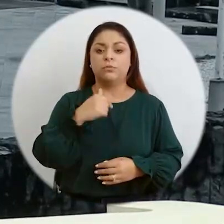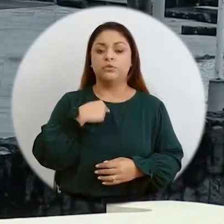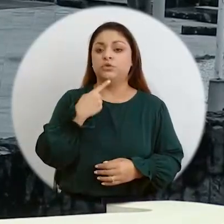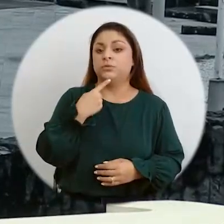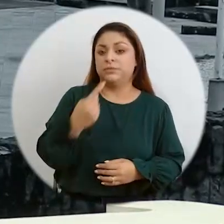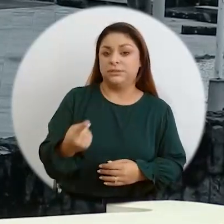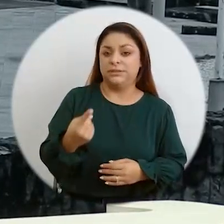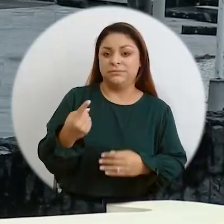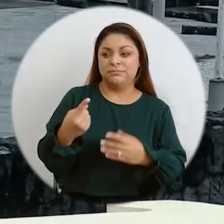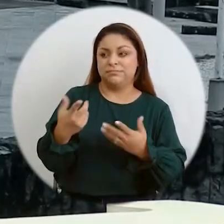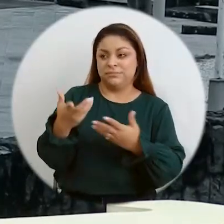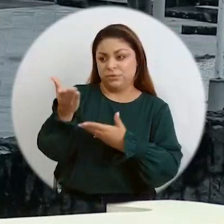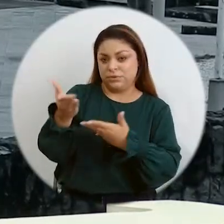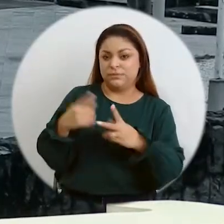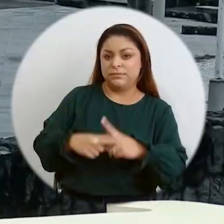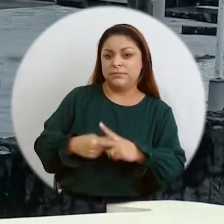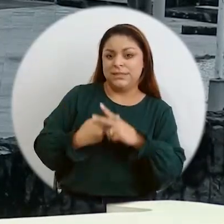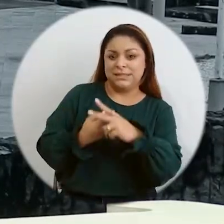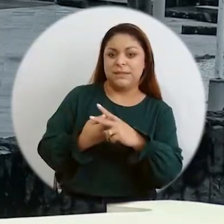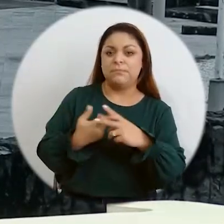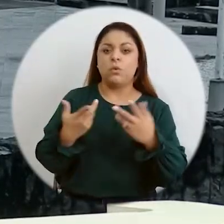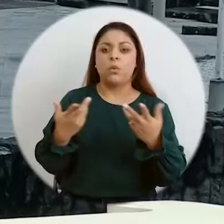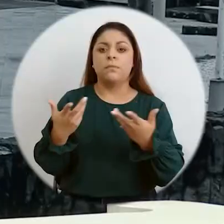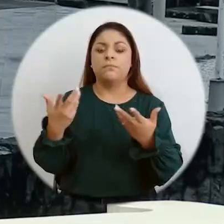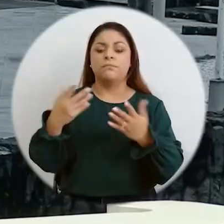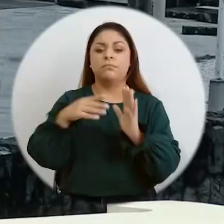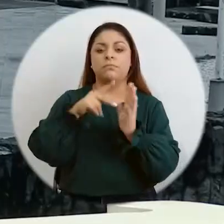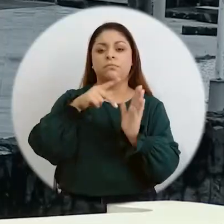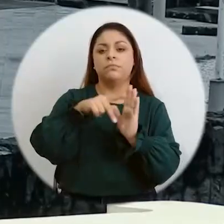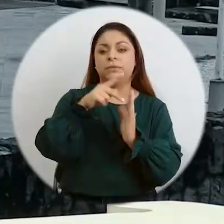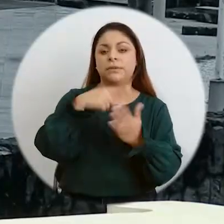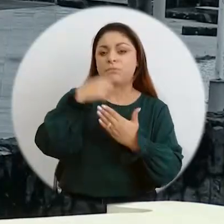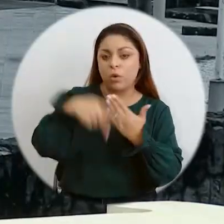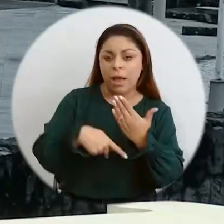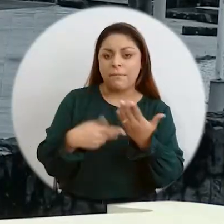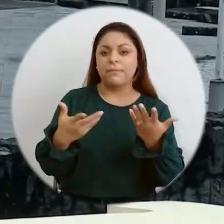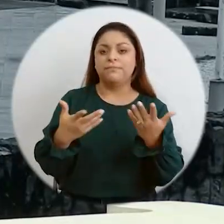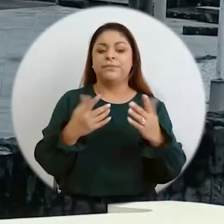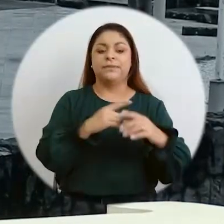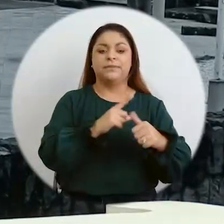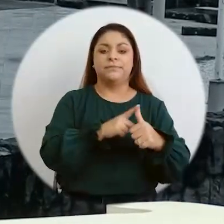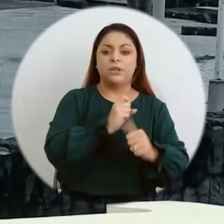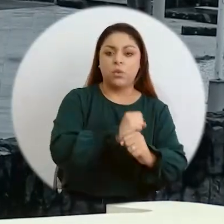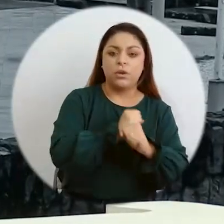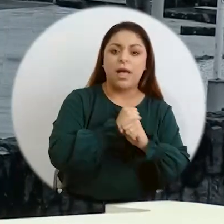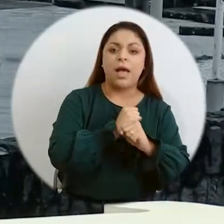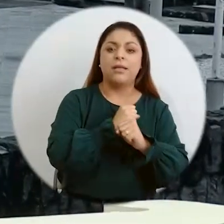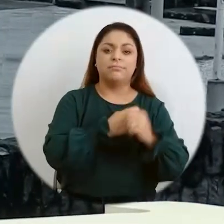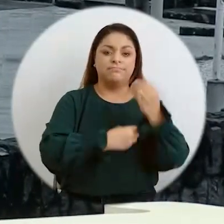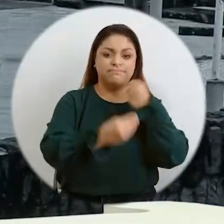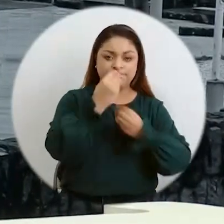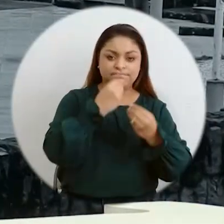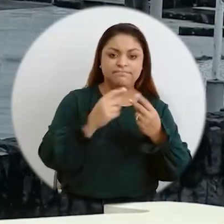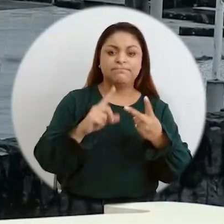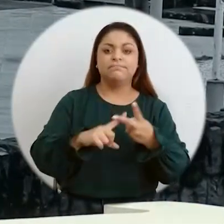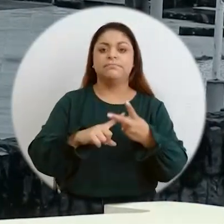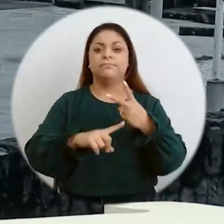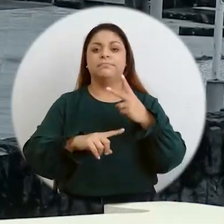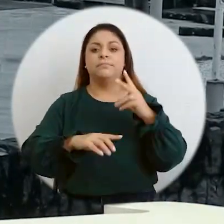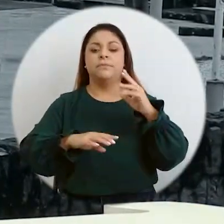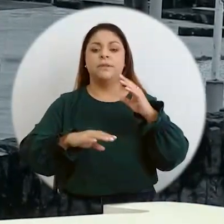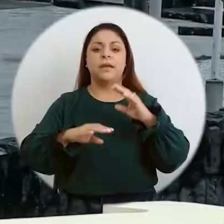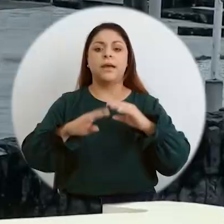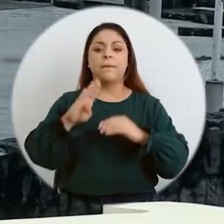programa, en términos de seguridad alimentaria, biodiversidad, los océanos regulan el clima